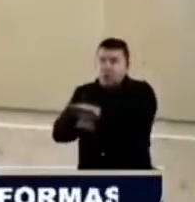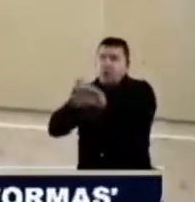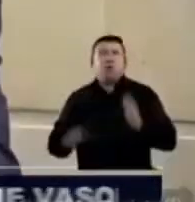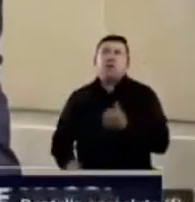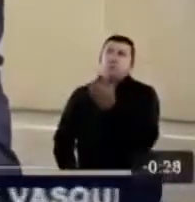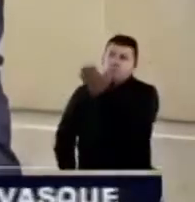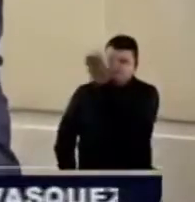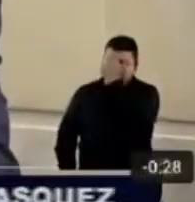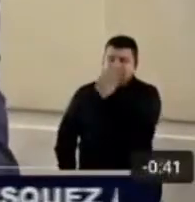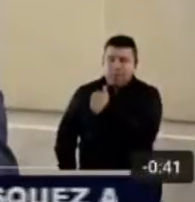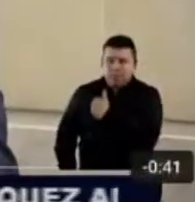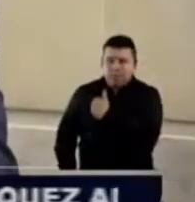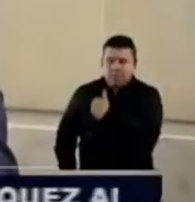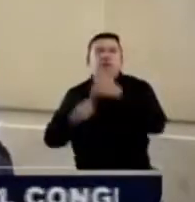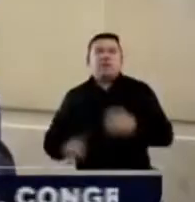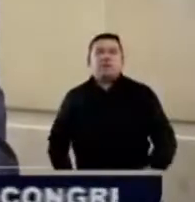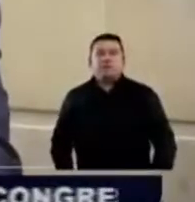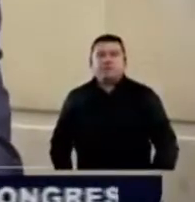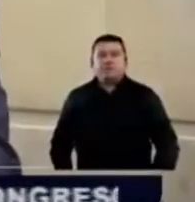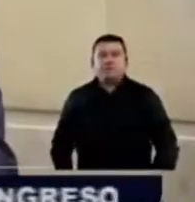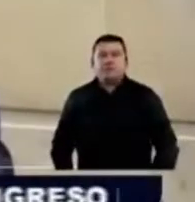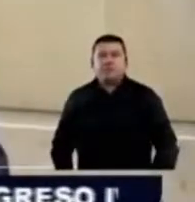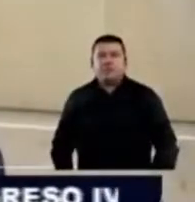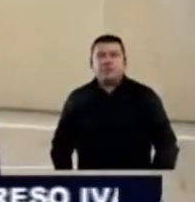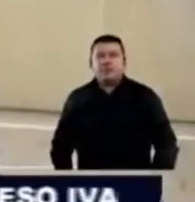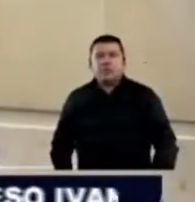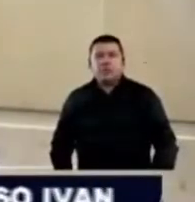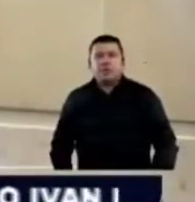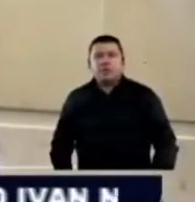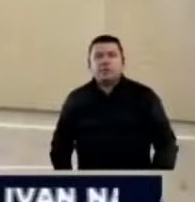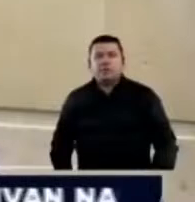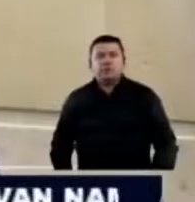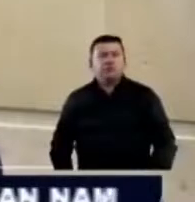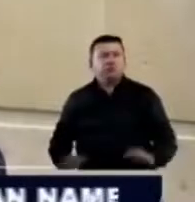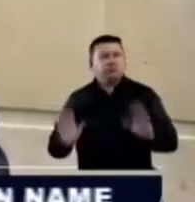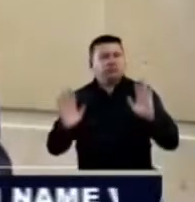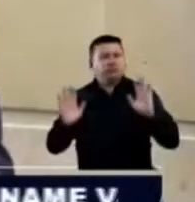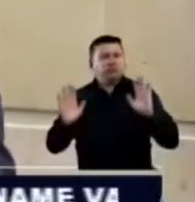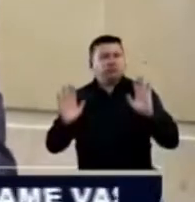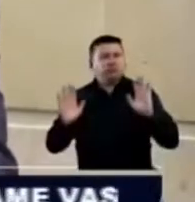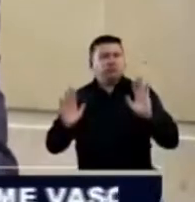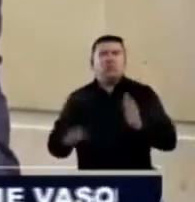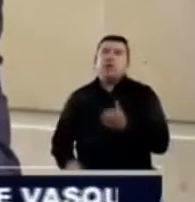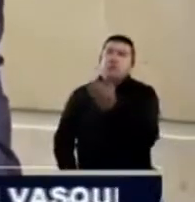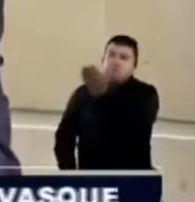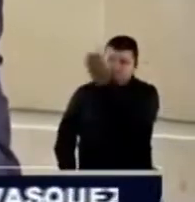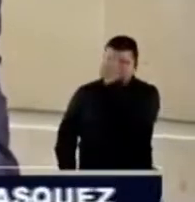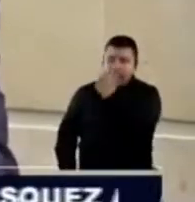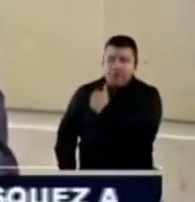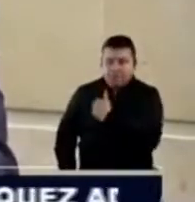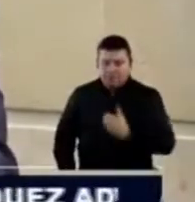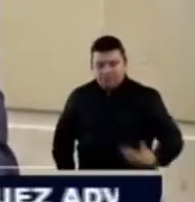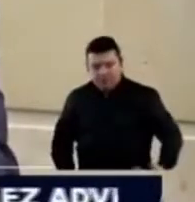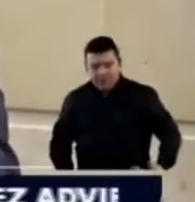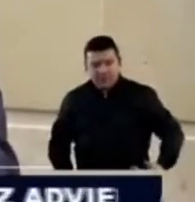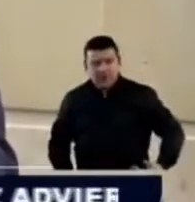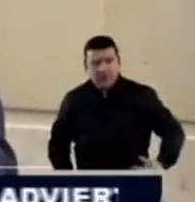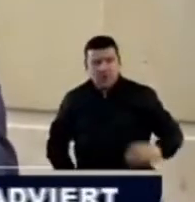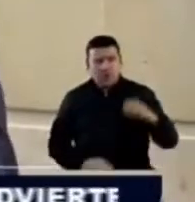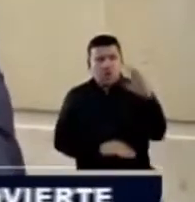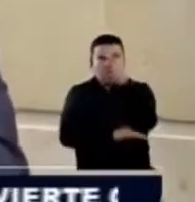pidiendo respeto a la institucionalidad, que no se podía ejercer presión para que inclusive cumplieran con su